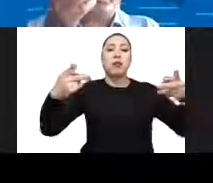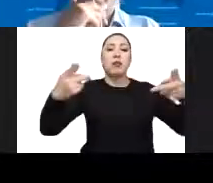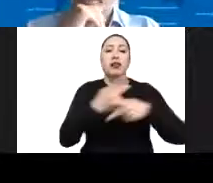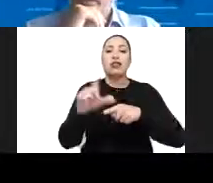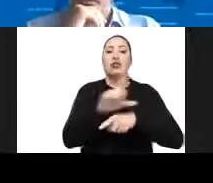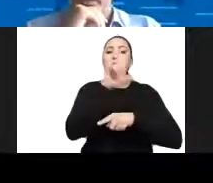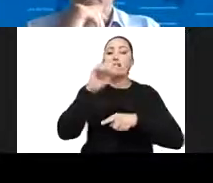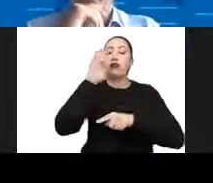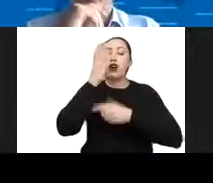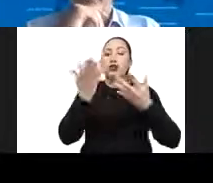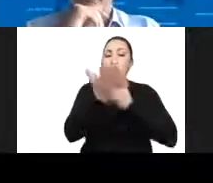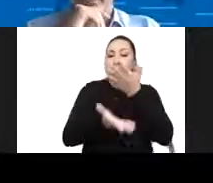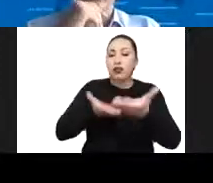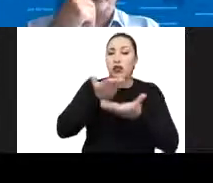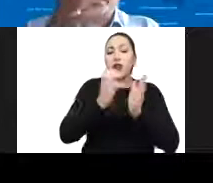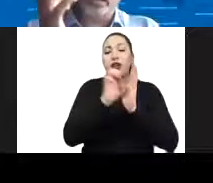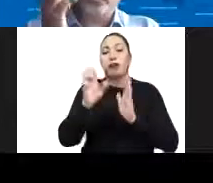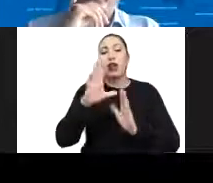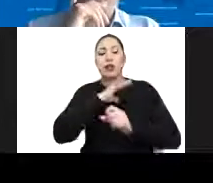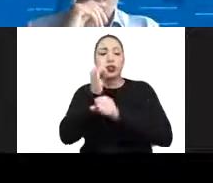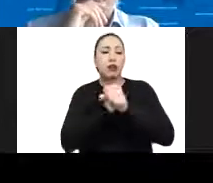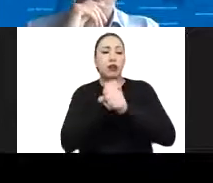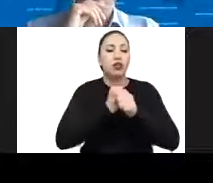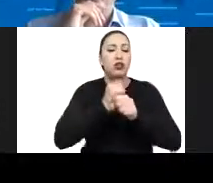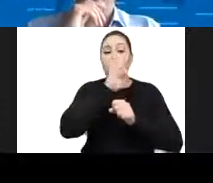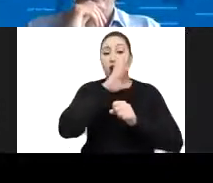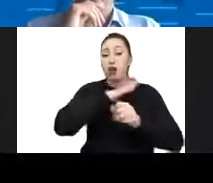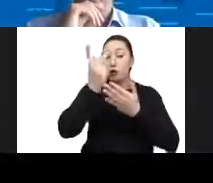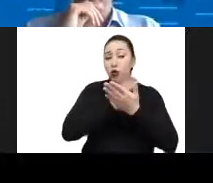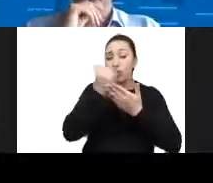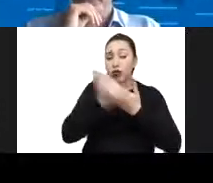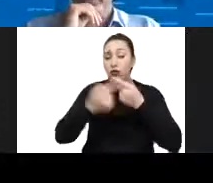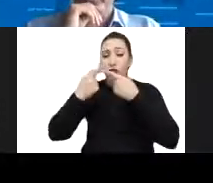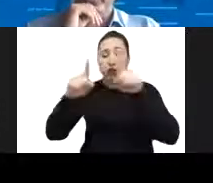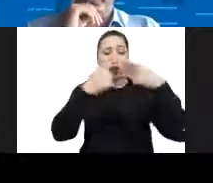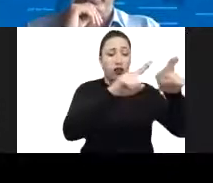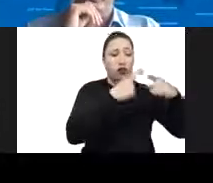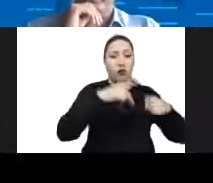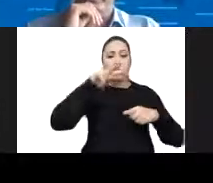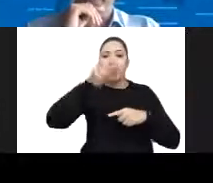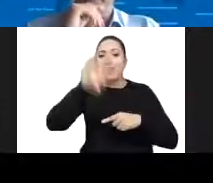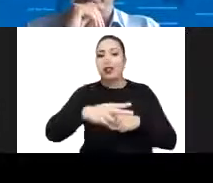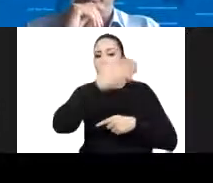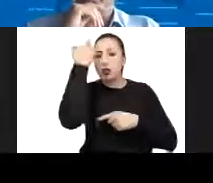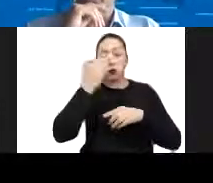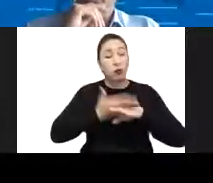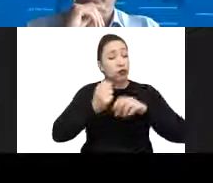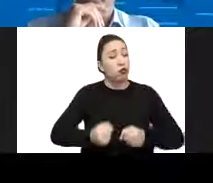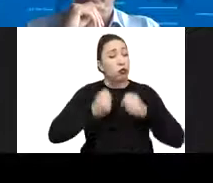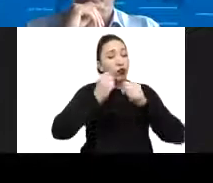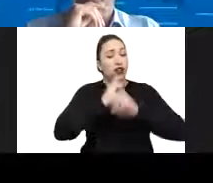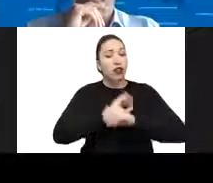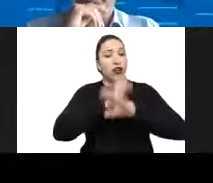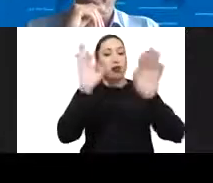hacer análisis de impacto ambiental para cada uno de los portafolios, pero no tenemos una idea muy clara en forma integral, cuando hay mucho tipo